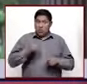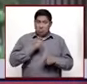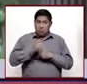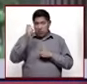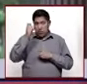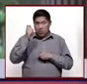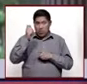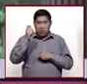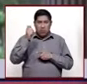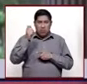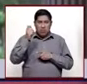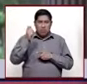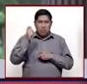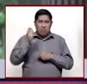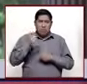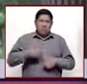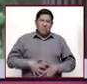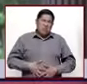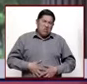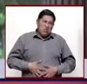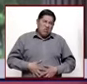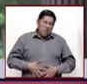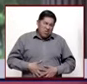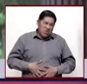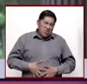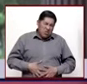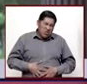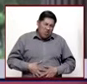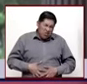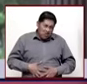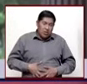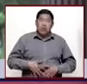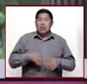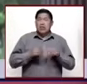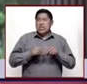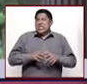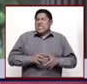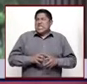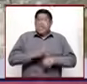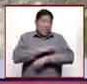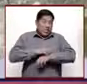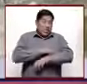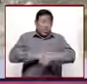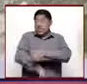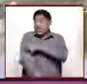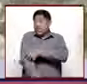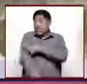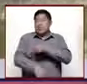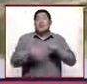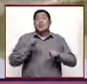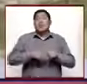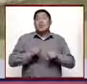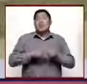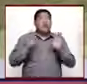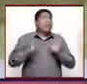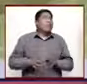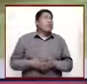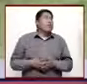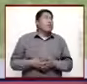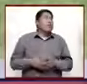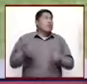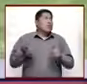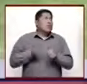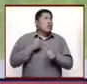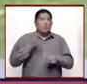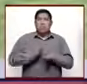momento efectos de tipo gastrointestinal o en algunos casos inclusive reacciones de tipo alérgica dependiendo del paciente. Bueno, pedir